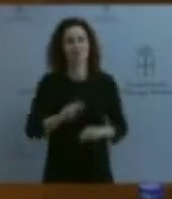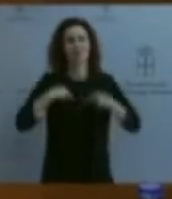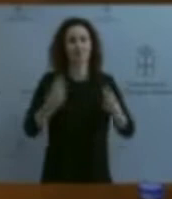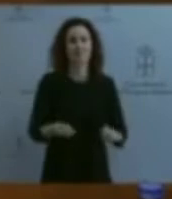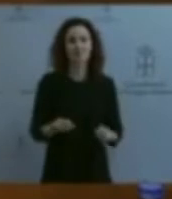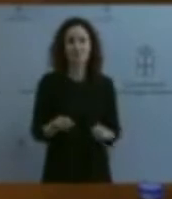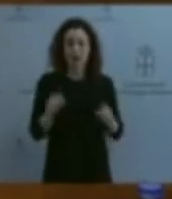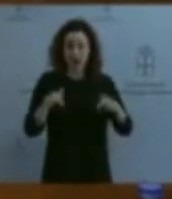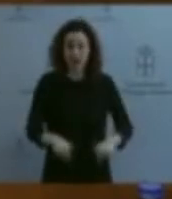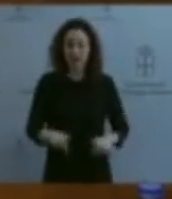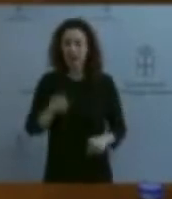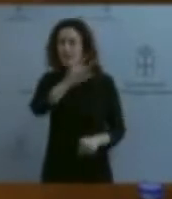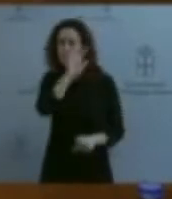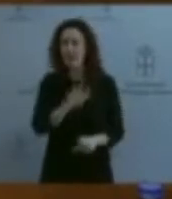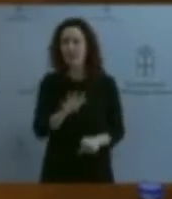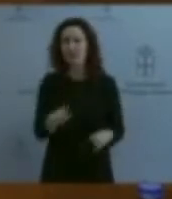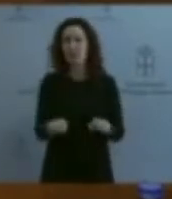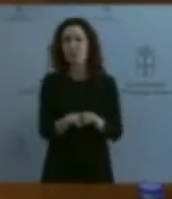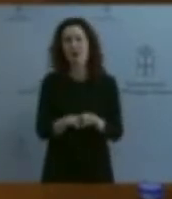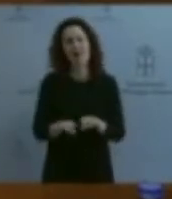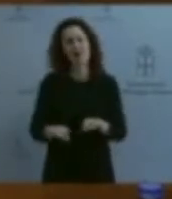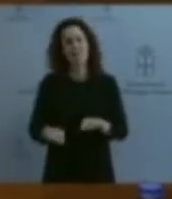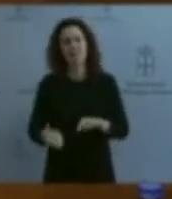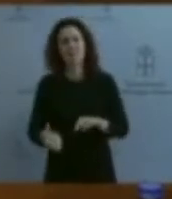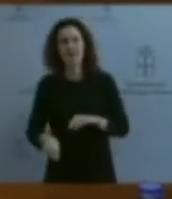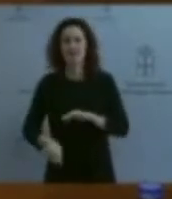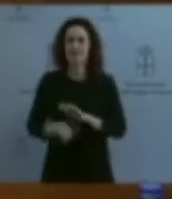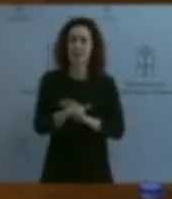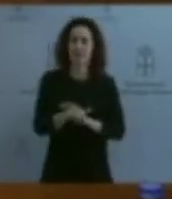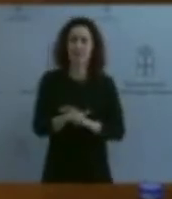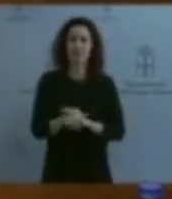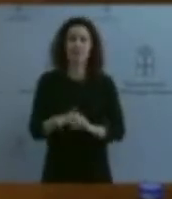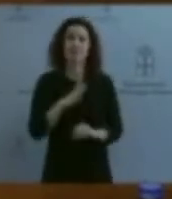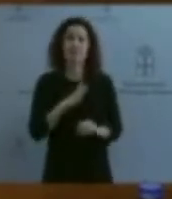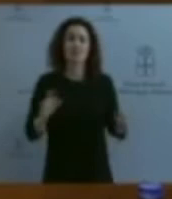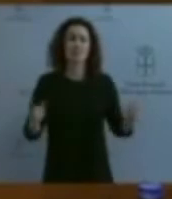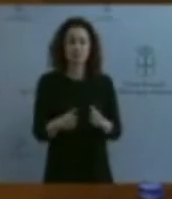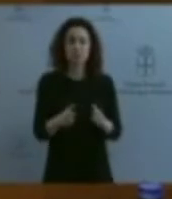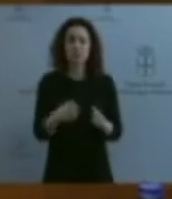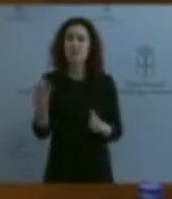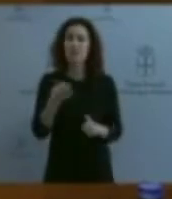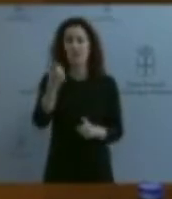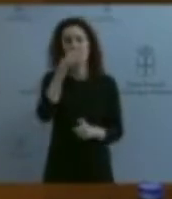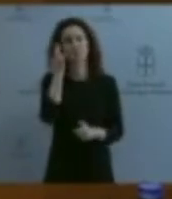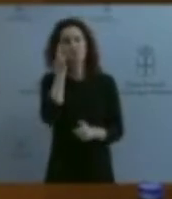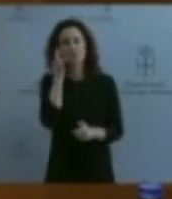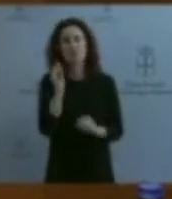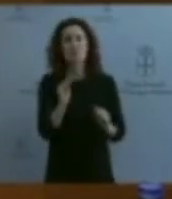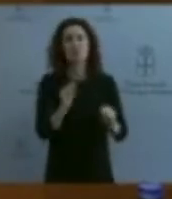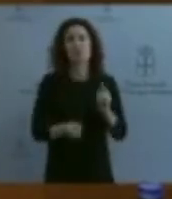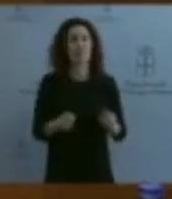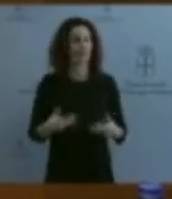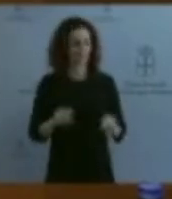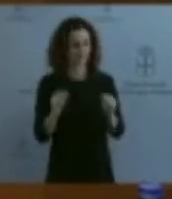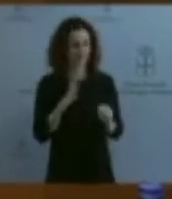Les pido, por favor, que se reúnan con los trabajadores y trabajadoras y que actúen con decisión. Voy concluyendo. Es urgente, en definitiva, que tomen